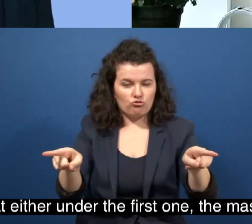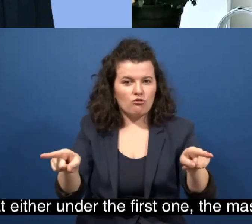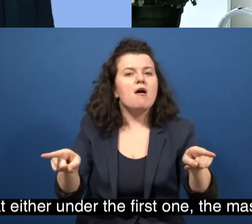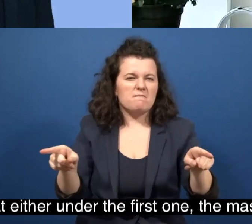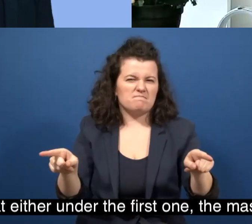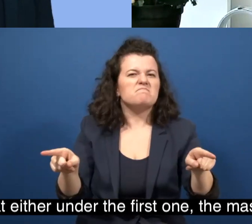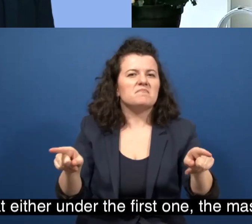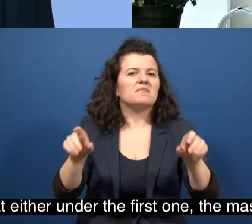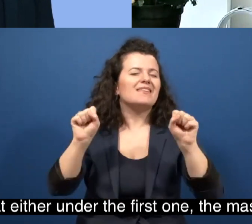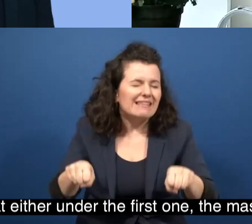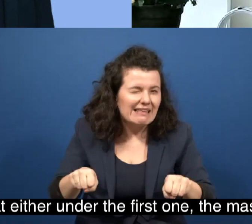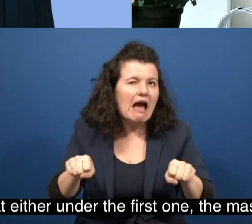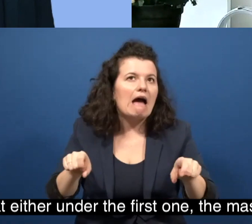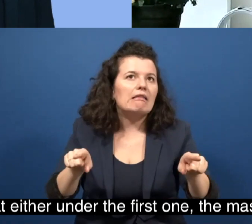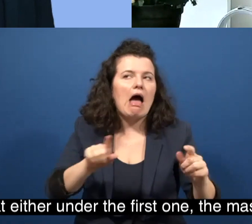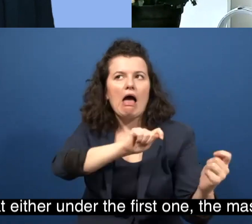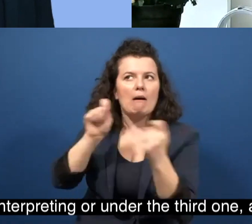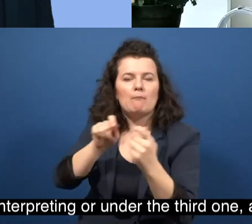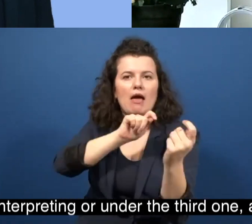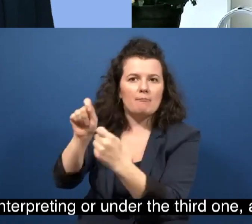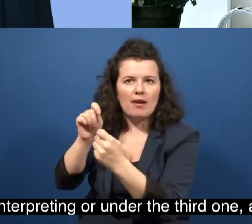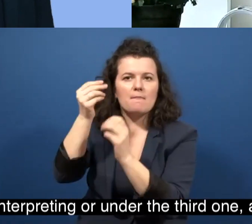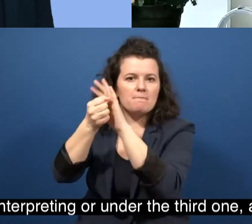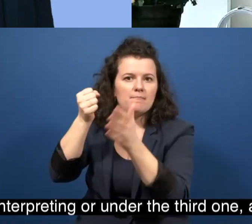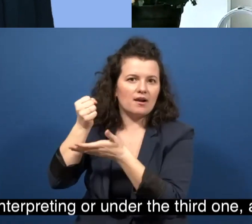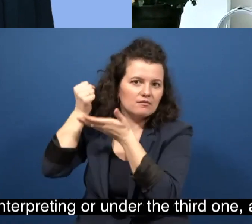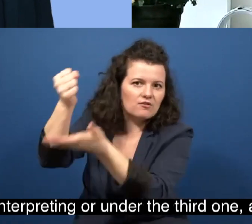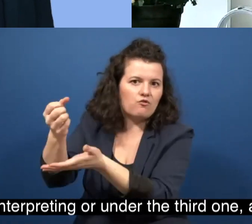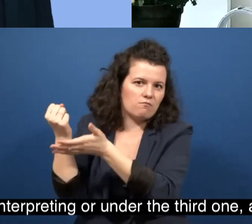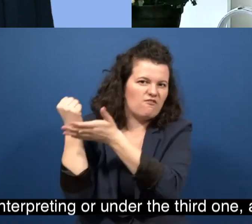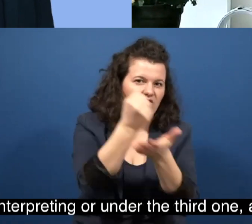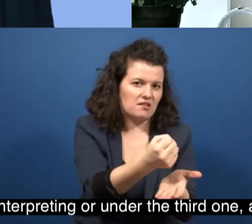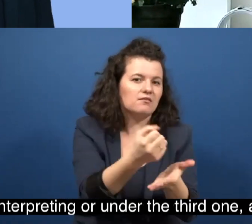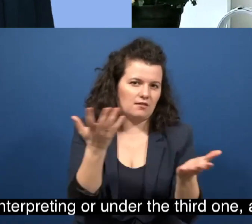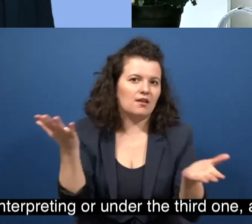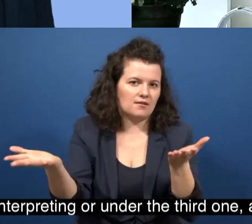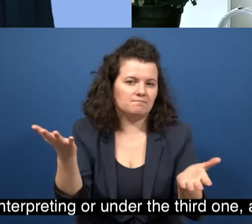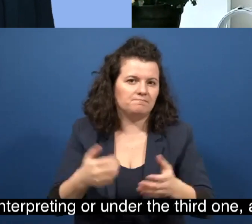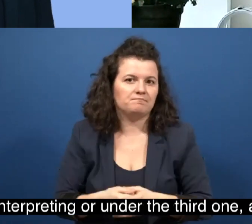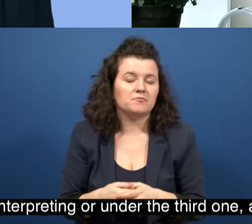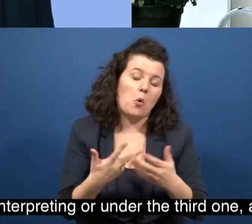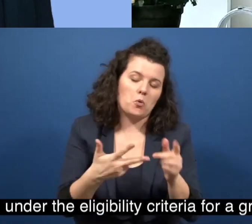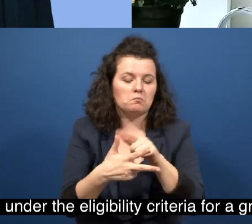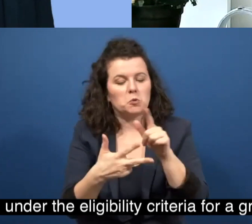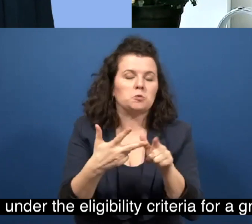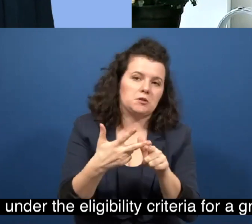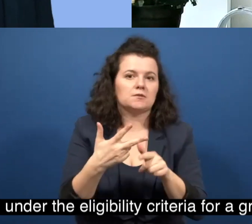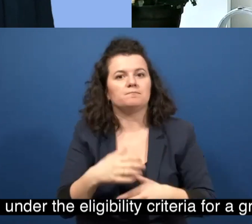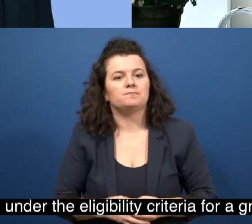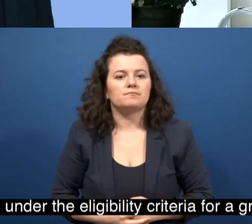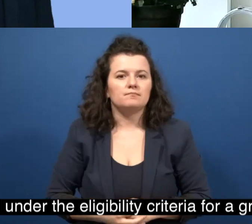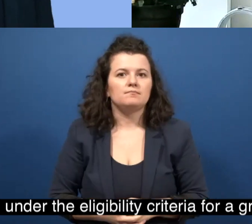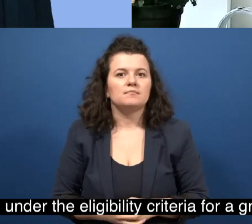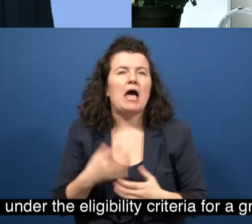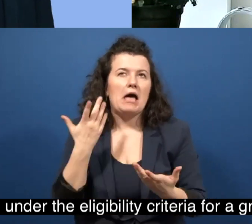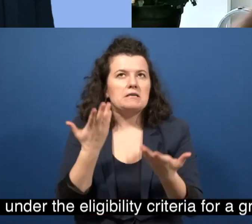marco de la tercera opción, es posible que un curso como el que comenta podría cumplir con los requisitos para